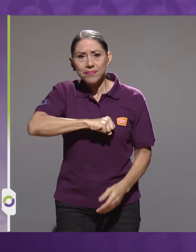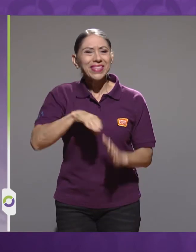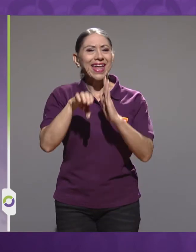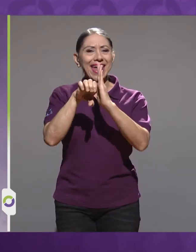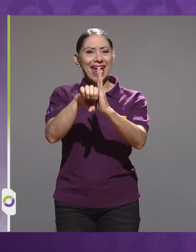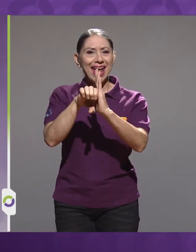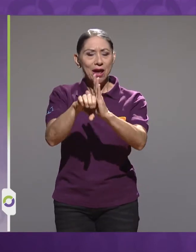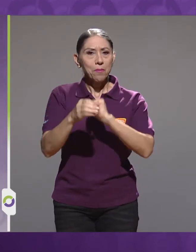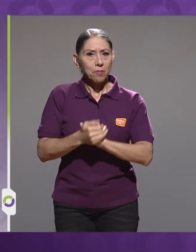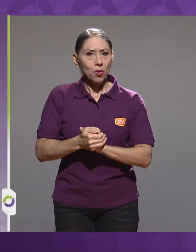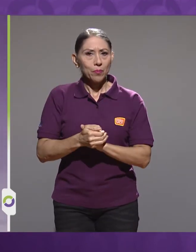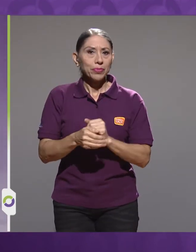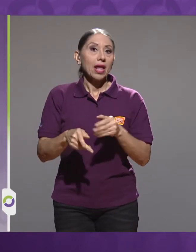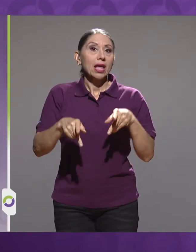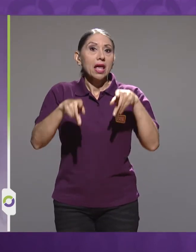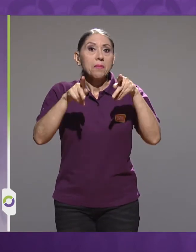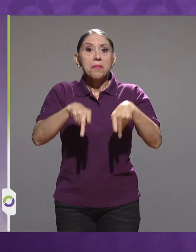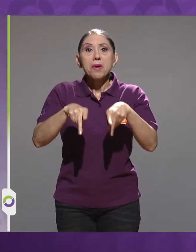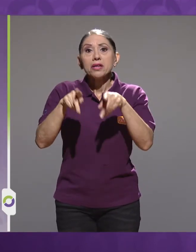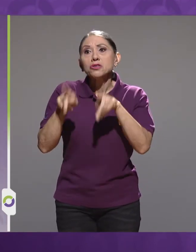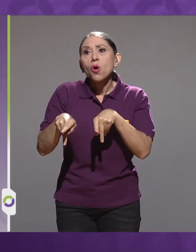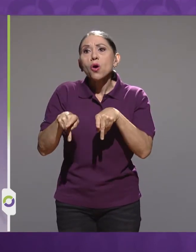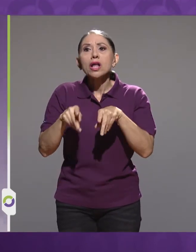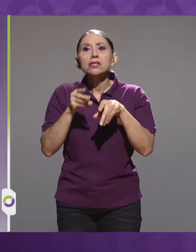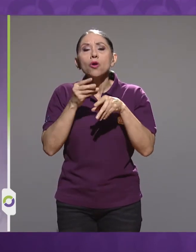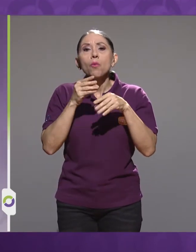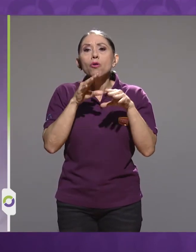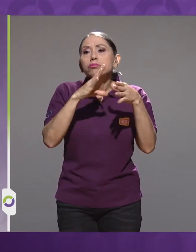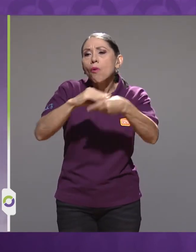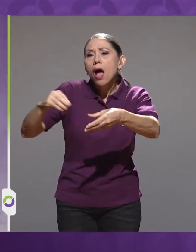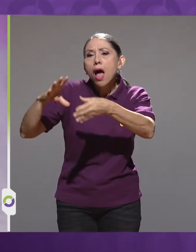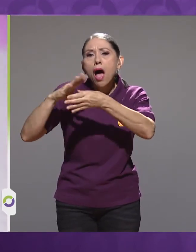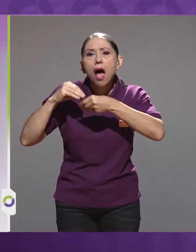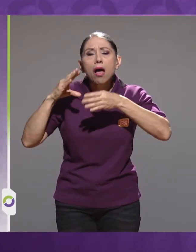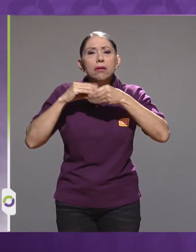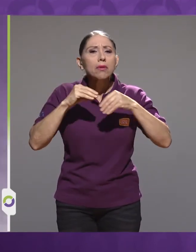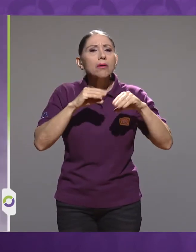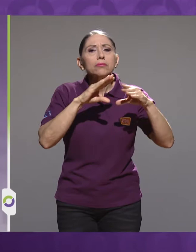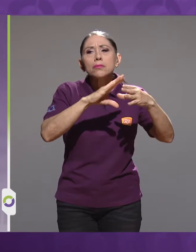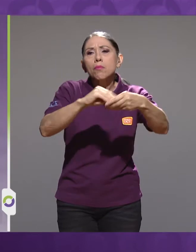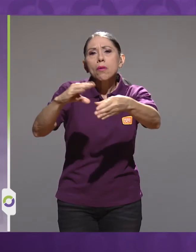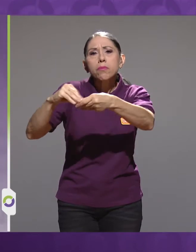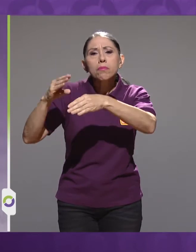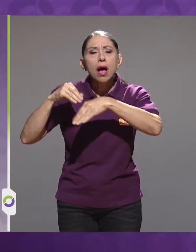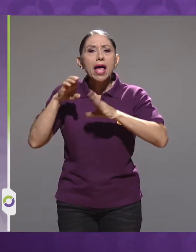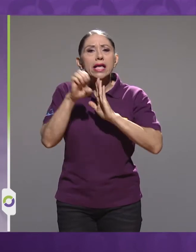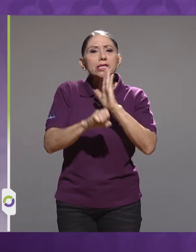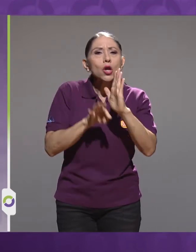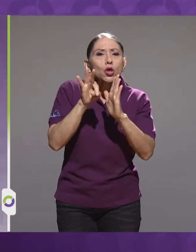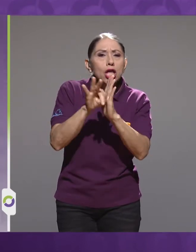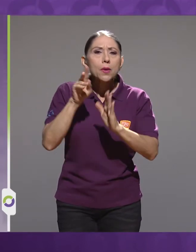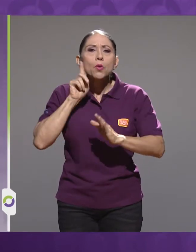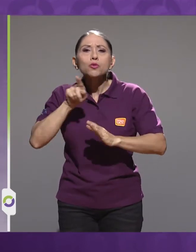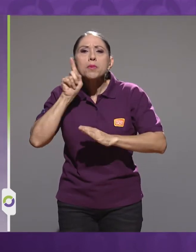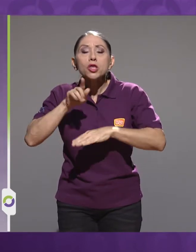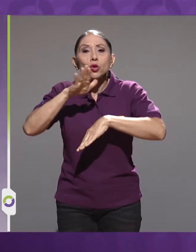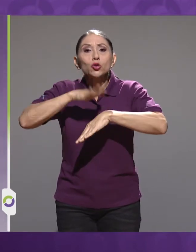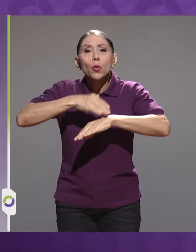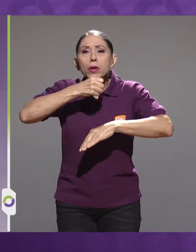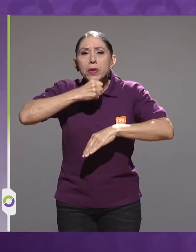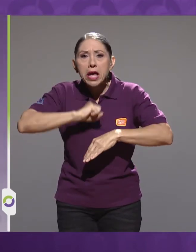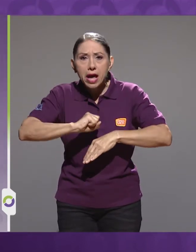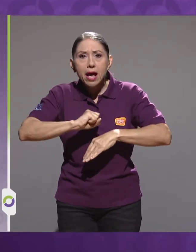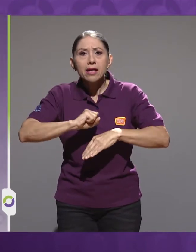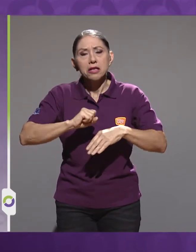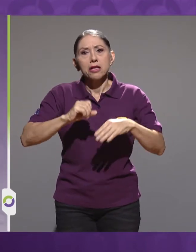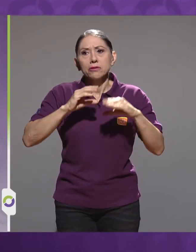Así que, por ejemplo, de boca en boca se transmiten una serie de mitos, estereotipos, prejuicios en torno a la vejez, dándole a